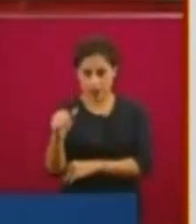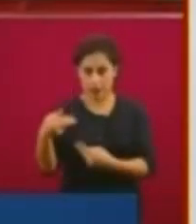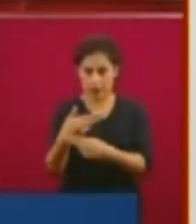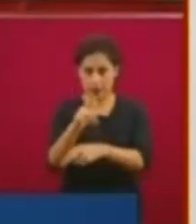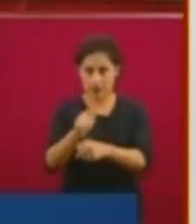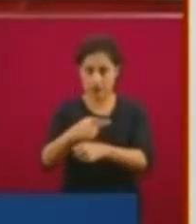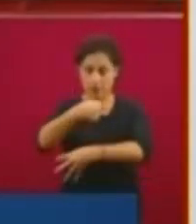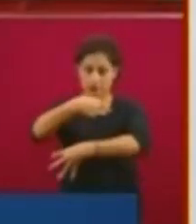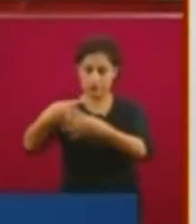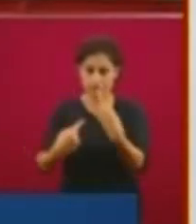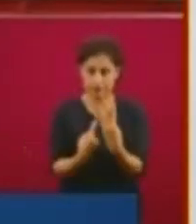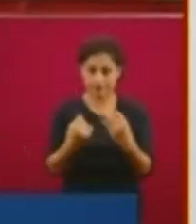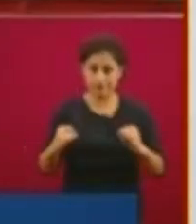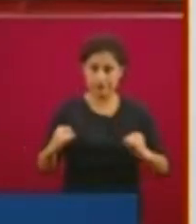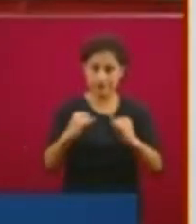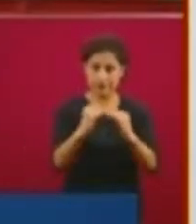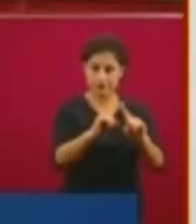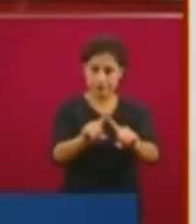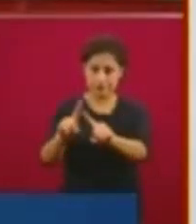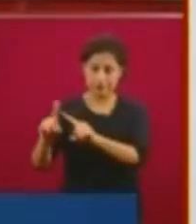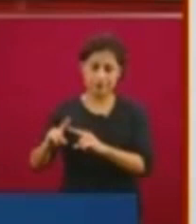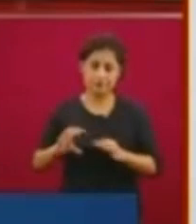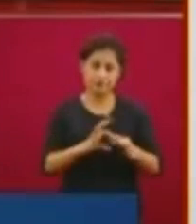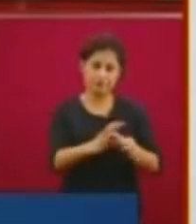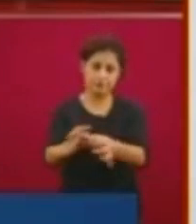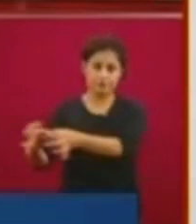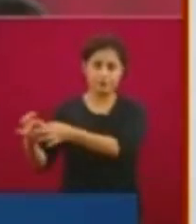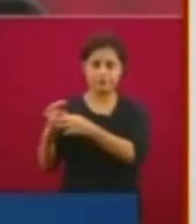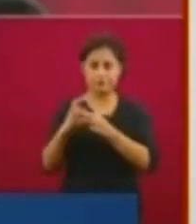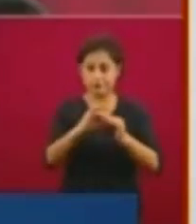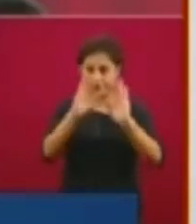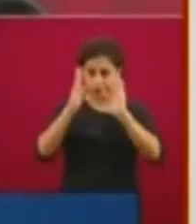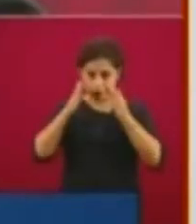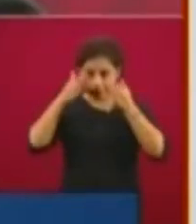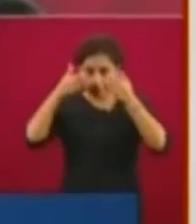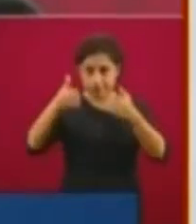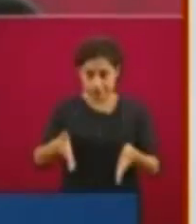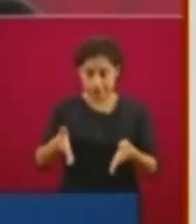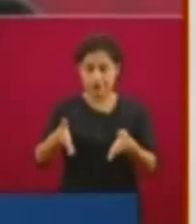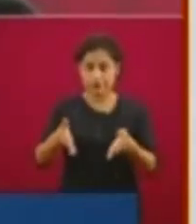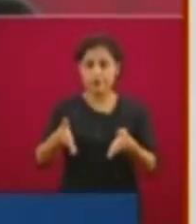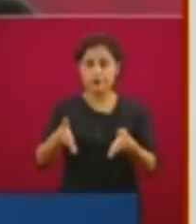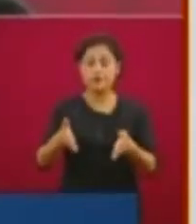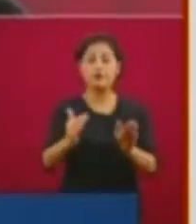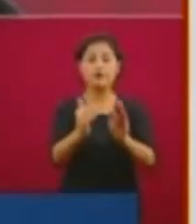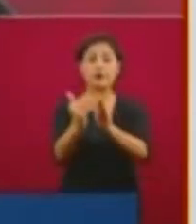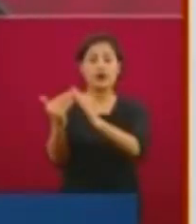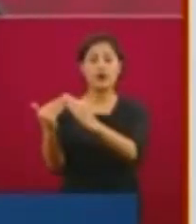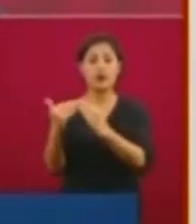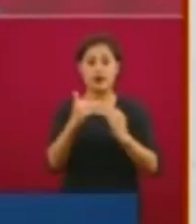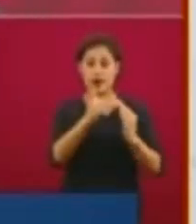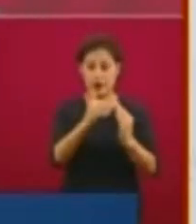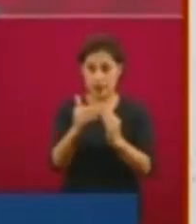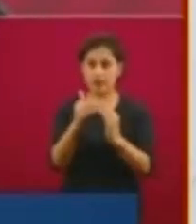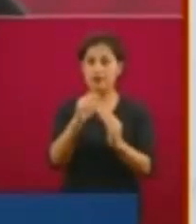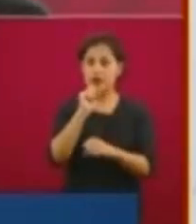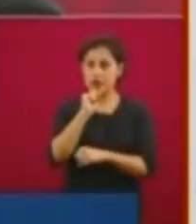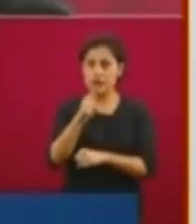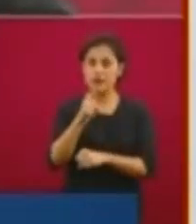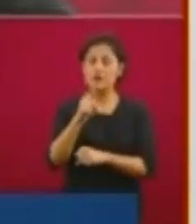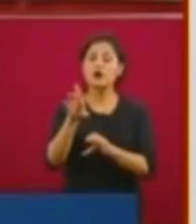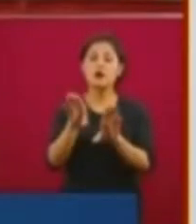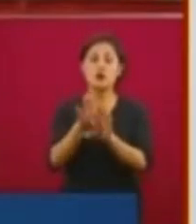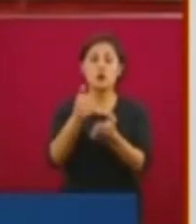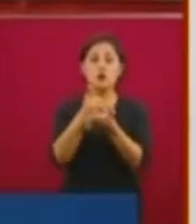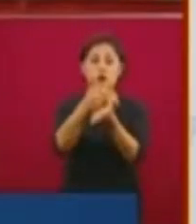es decir, tarde o temprano, digamos, vamos a tener que regresar a la vida, esperemos que sea lo más rápido posible, a la vida que